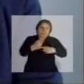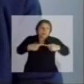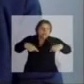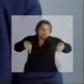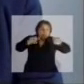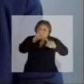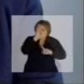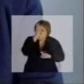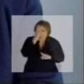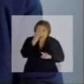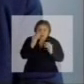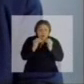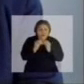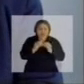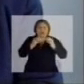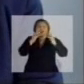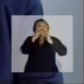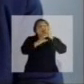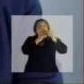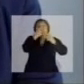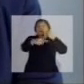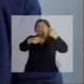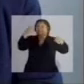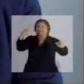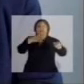A los compatriotas De todos Los colores